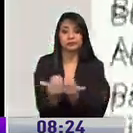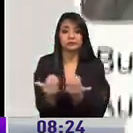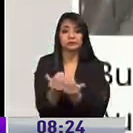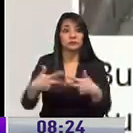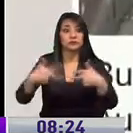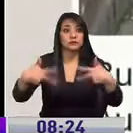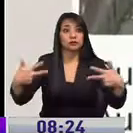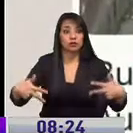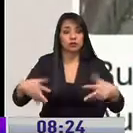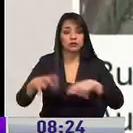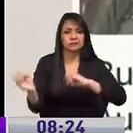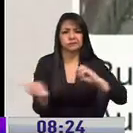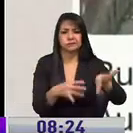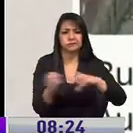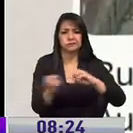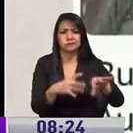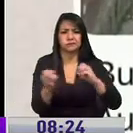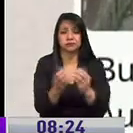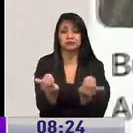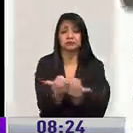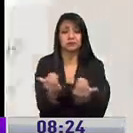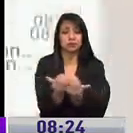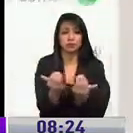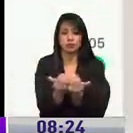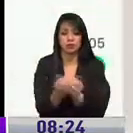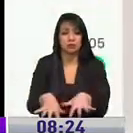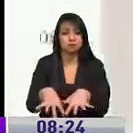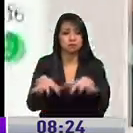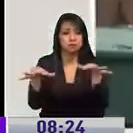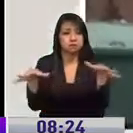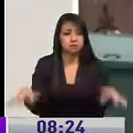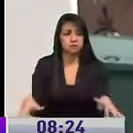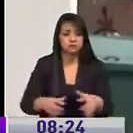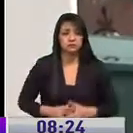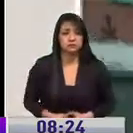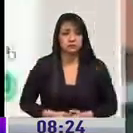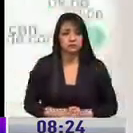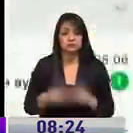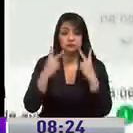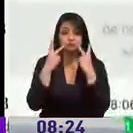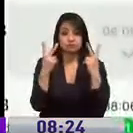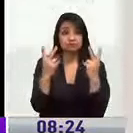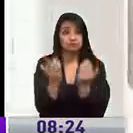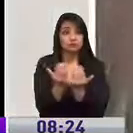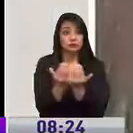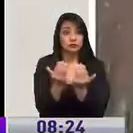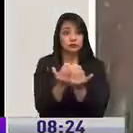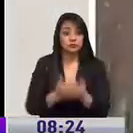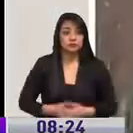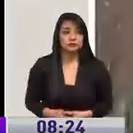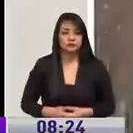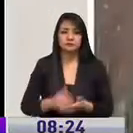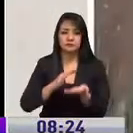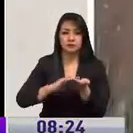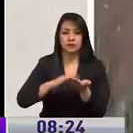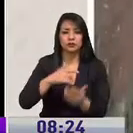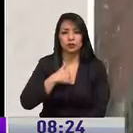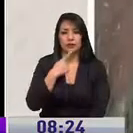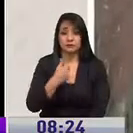Gallo, un botadero de basura y misericordia. Qué horror, ¿no? Vean la basura. Y estos vecinos, perdón que les